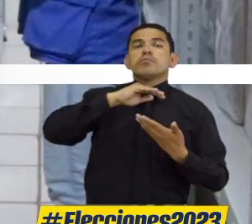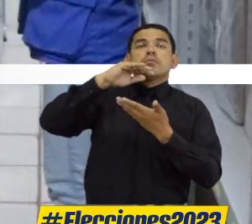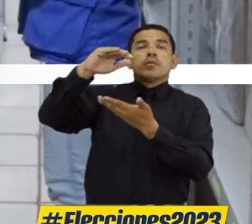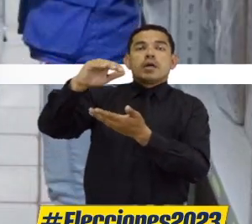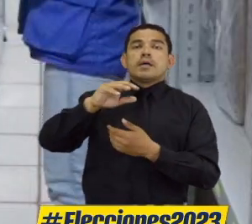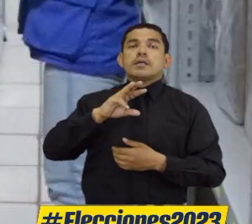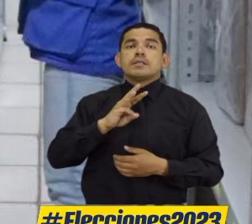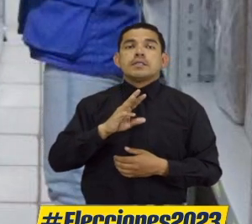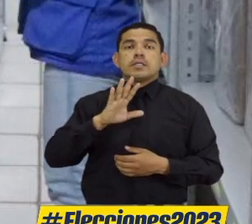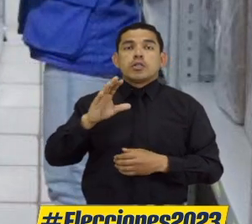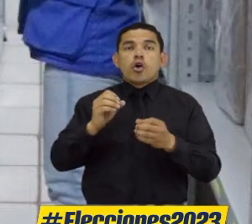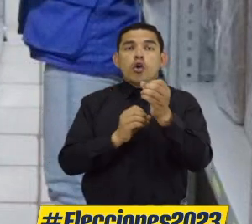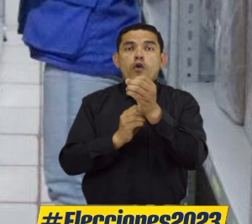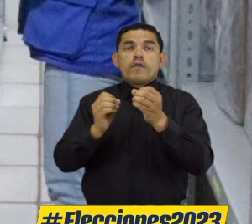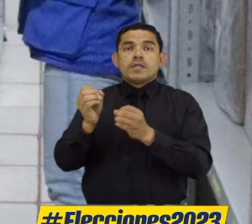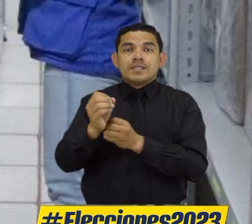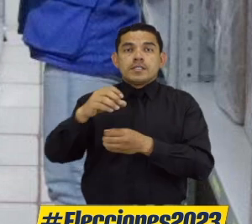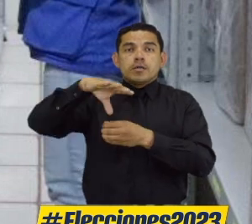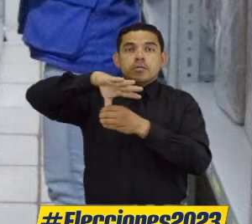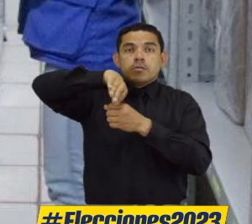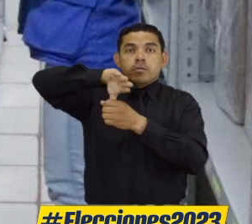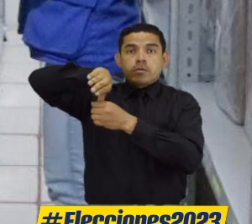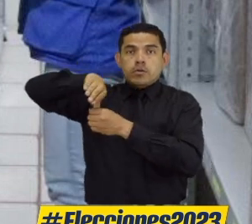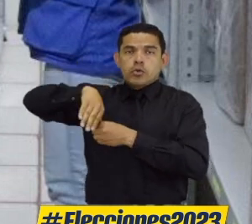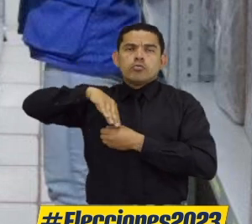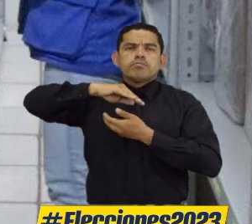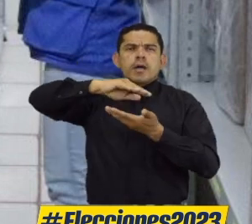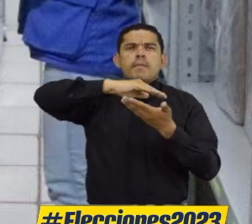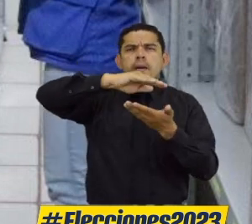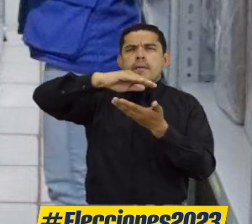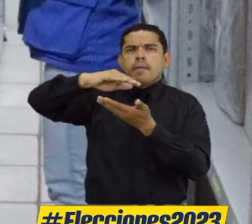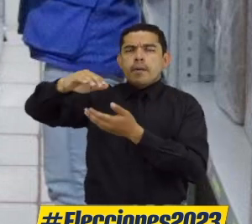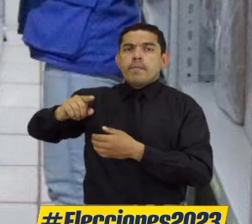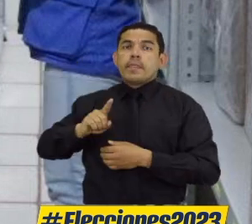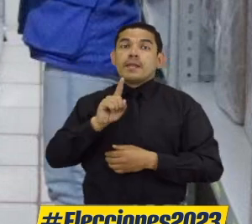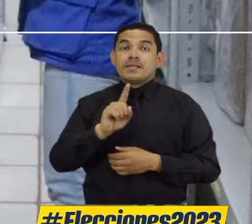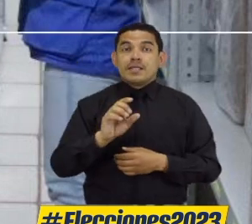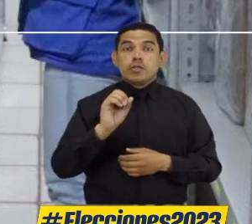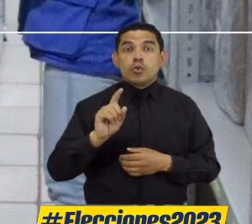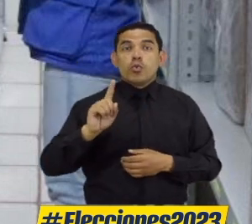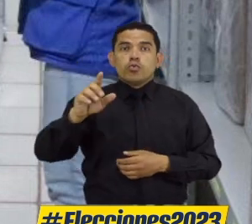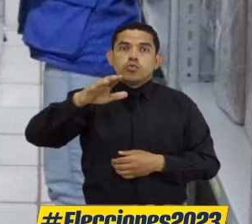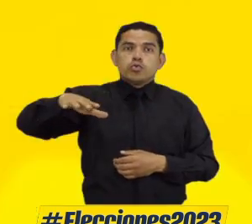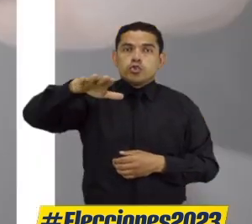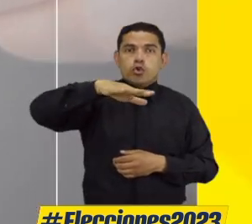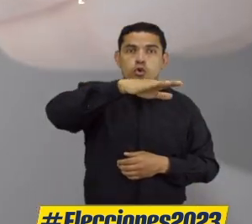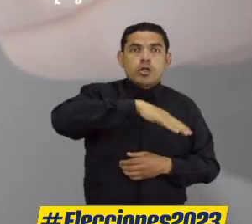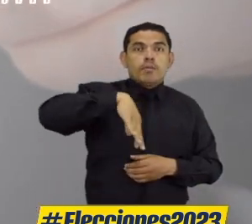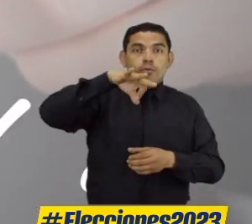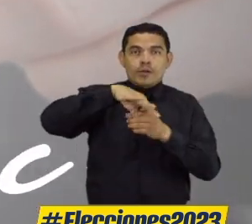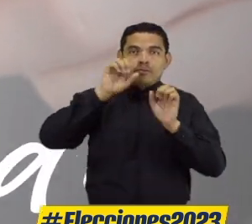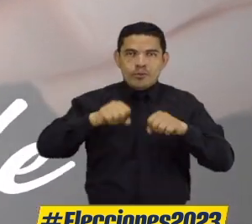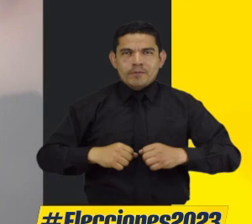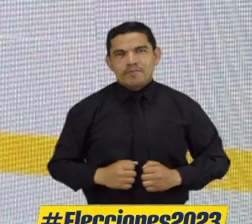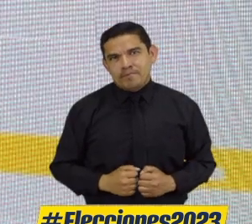las 65 oficinas consulares para su distribución a las 101 zonas electorales.